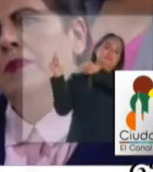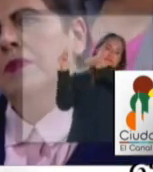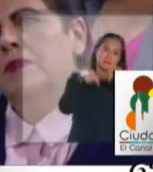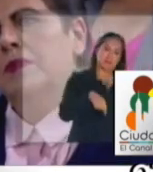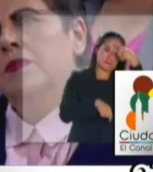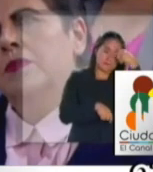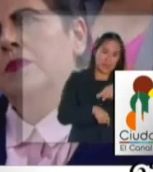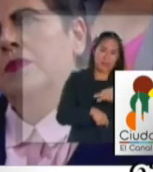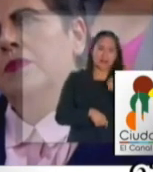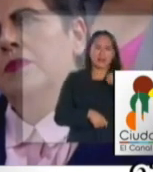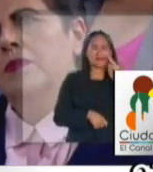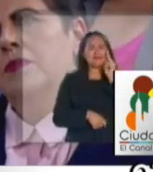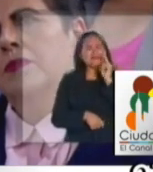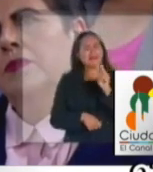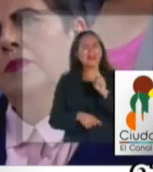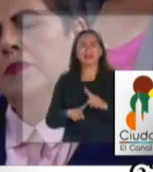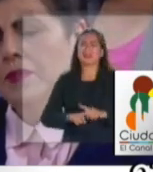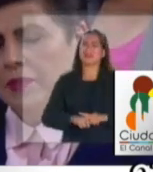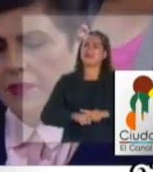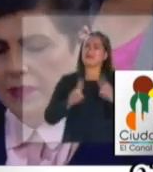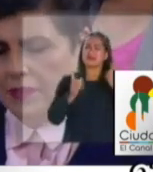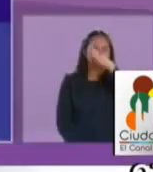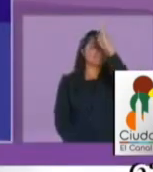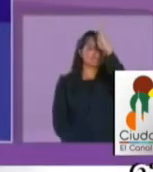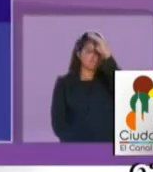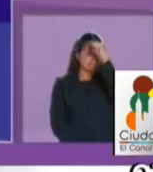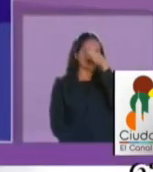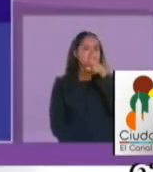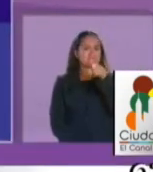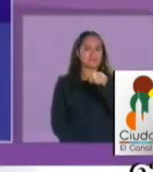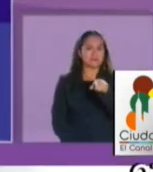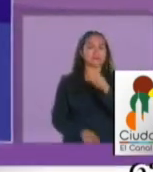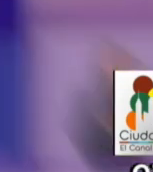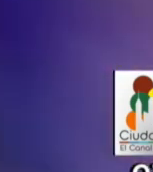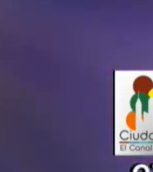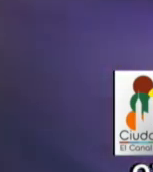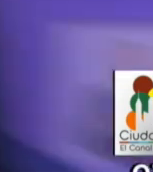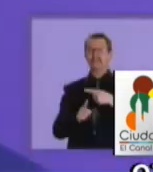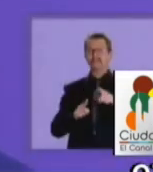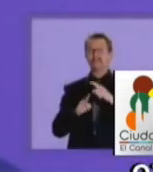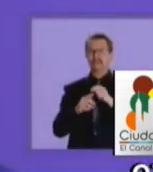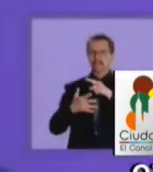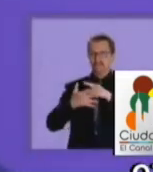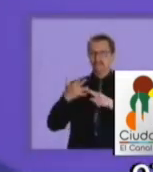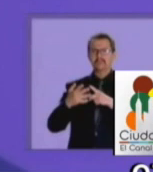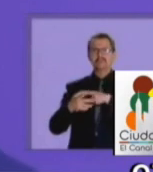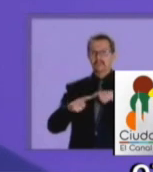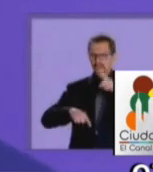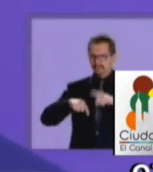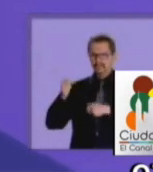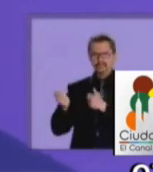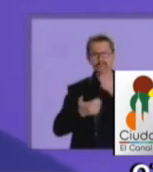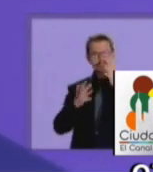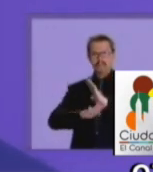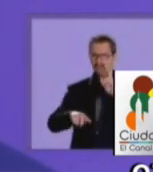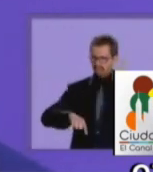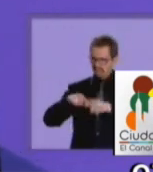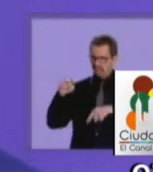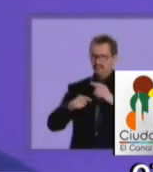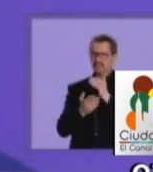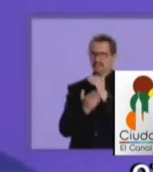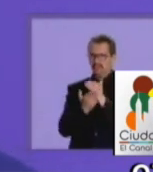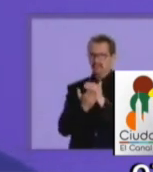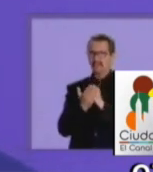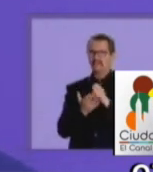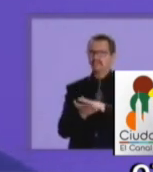siendo, ¿y uno de estos cuatro va a ser nuestro presidente? Andrés Manuel López Obrador, sin duda el puntero